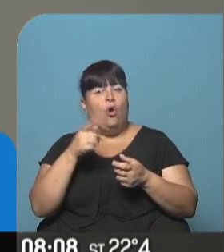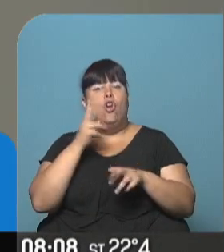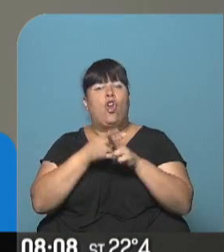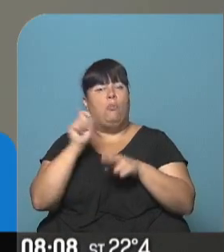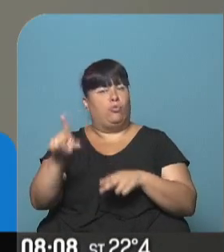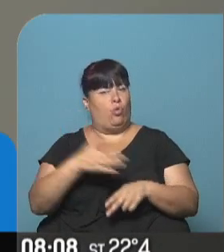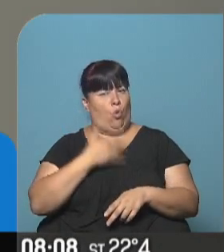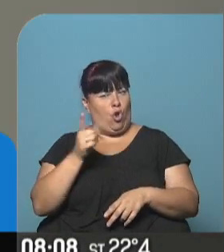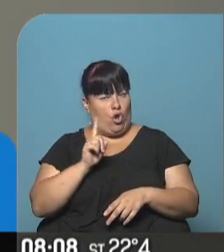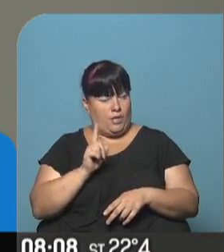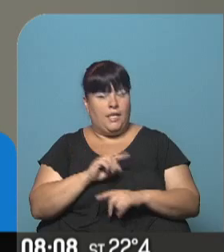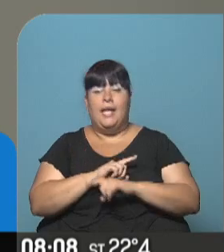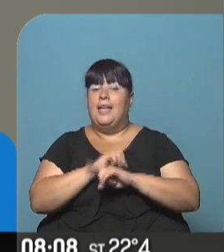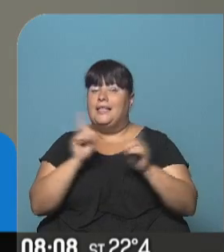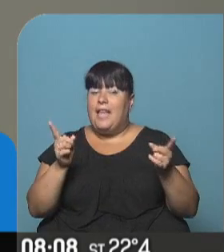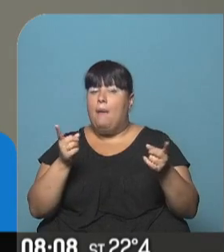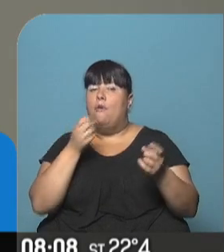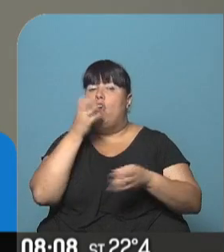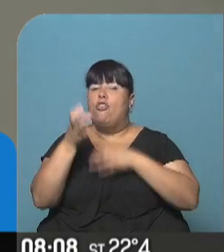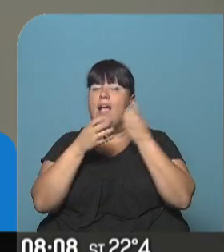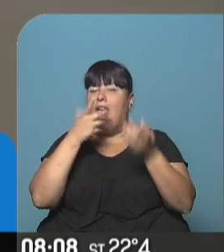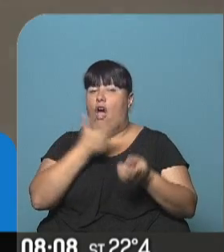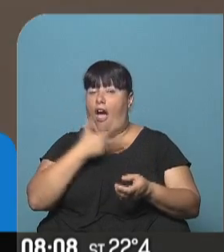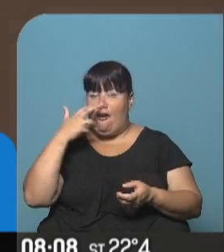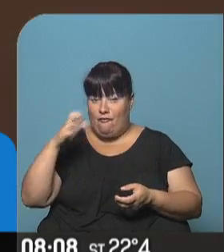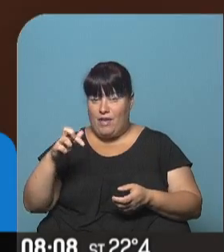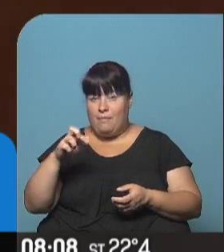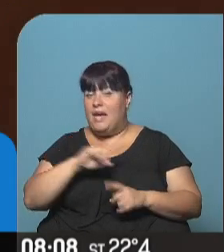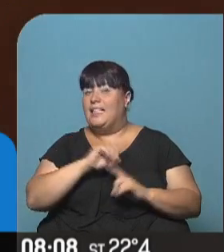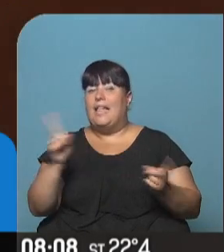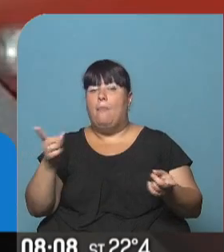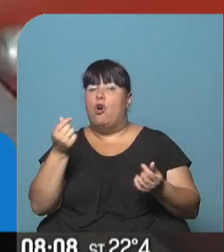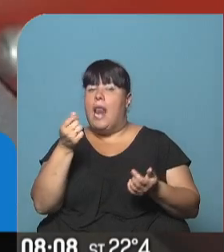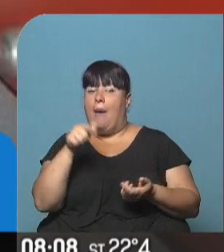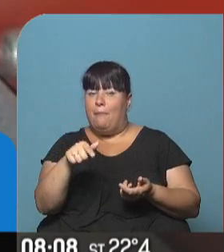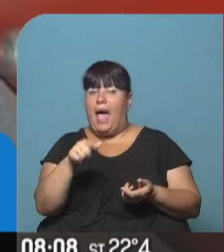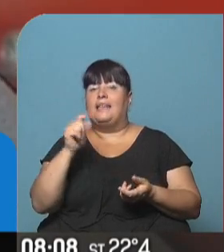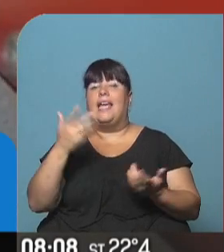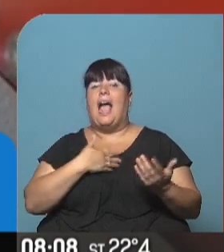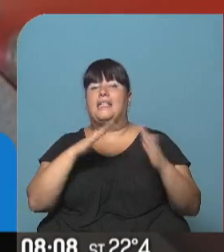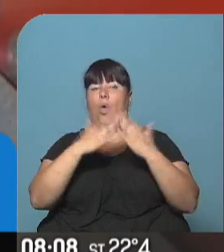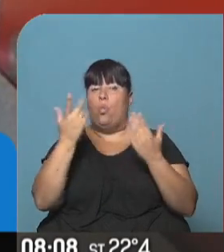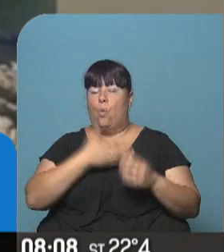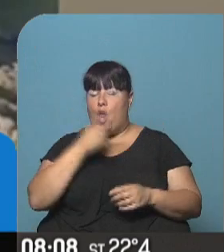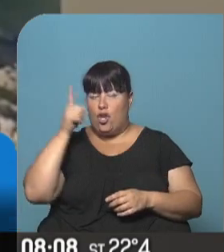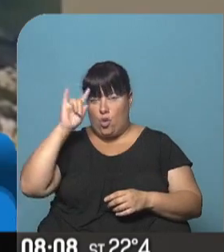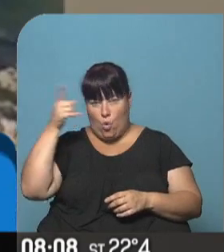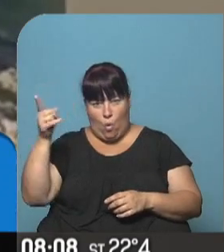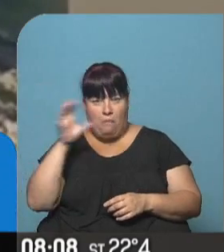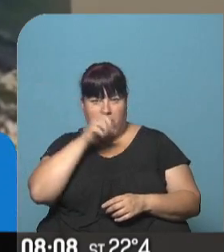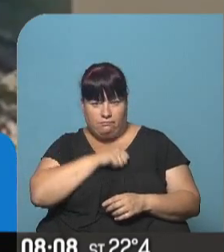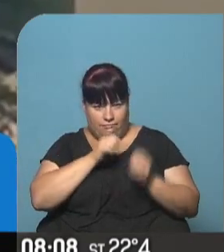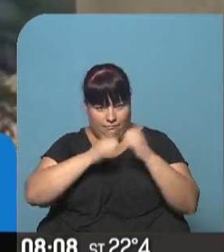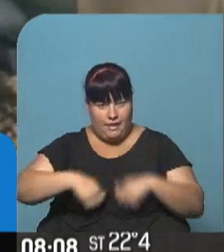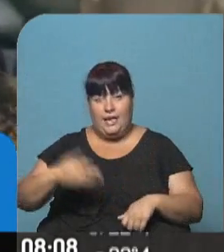su nombre. Tampoco fueron declarados ante la AFIP, ni lo fueron el dinero ni la propiedad en la costa uruguaya.